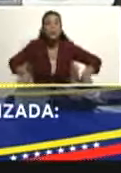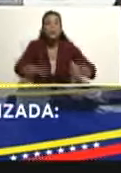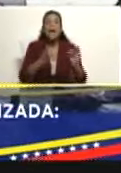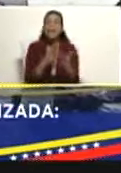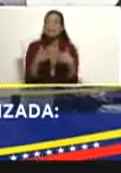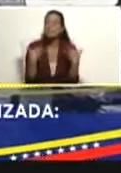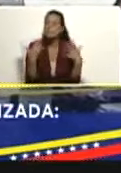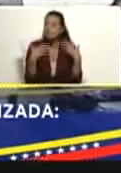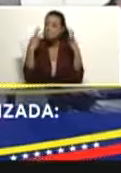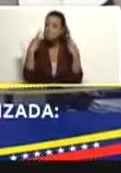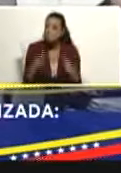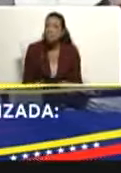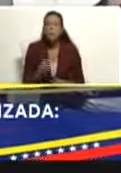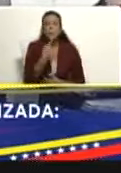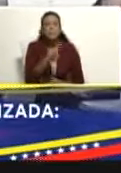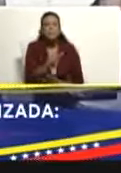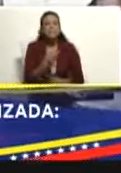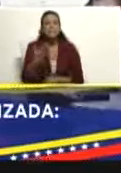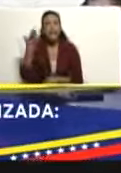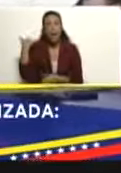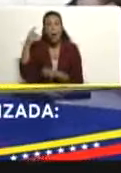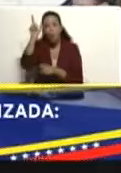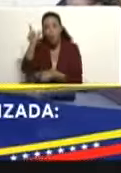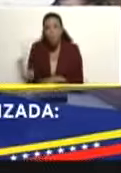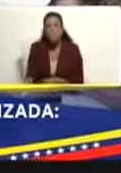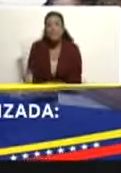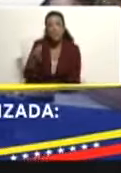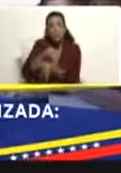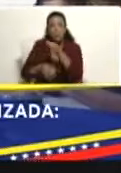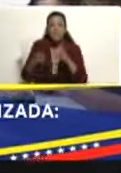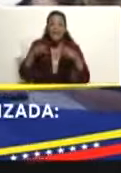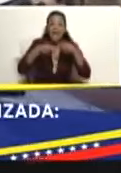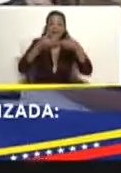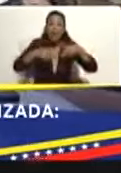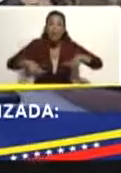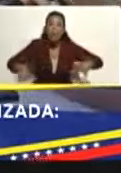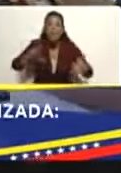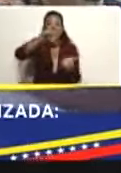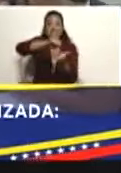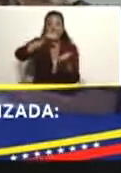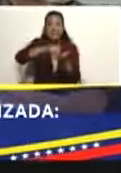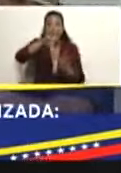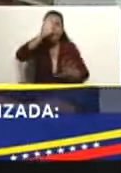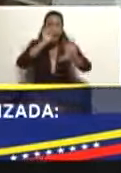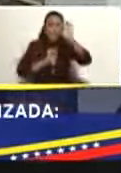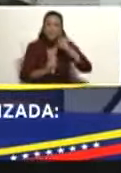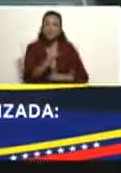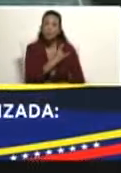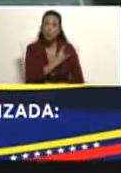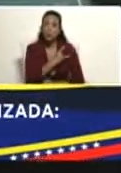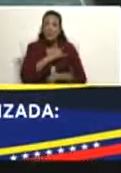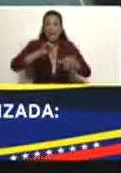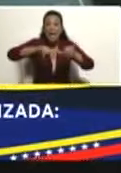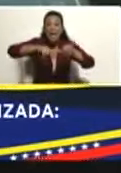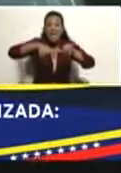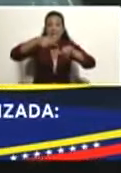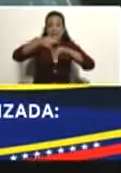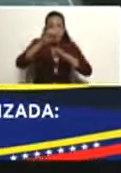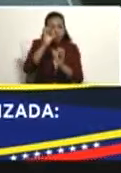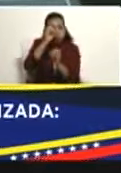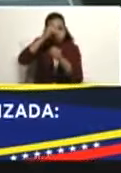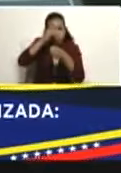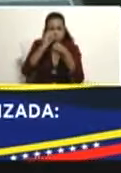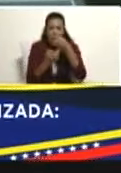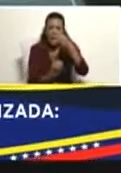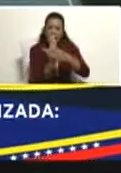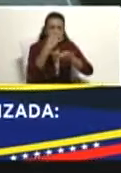contentos, efectivamente, como lo decía Josué, en la inauguración de este centro de formación en ingeniería biomédica. Yo quiero invitarlos a